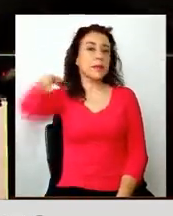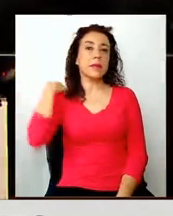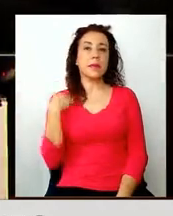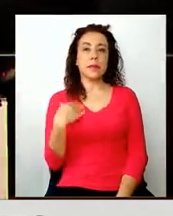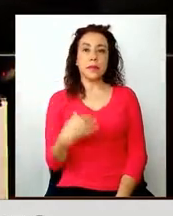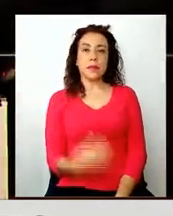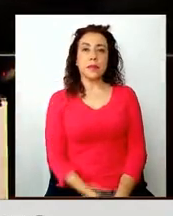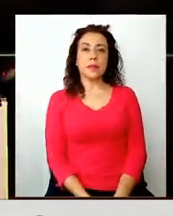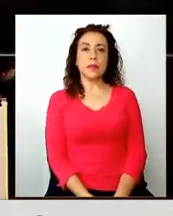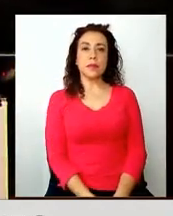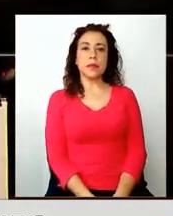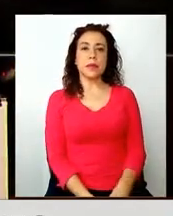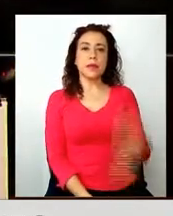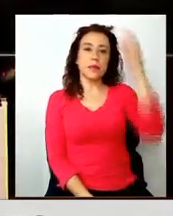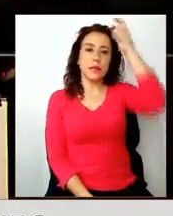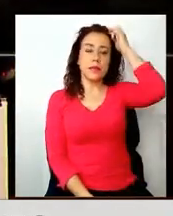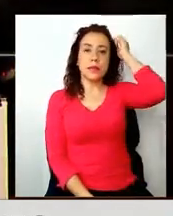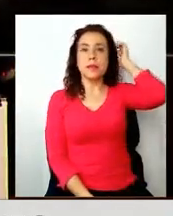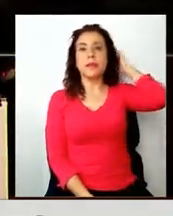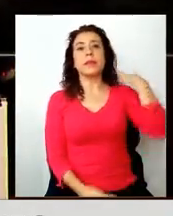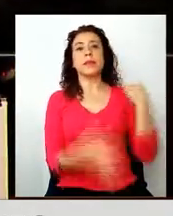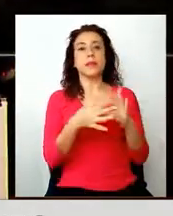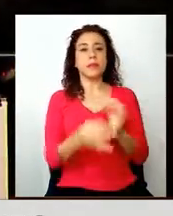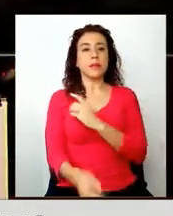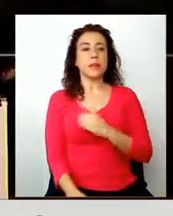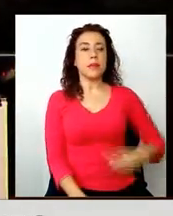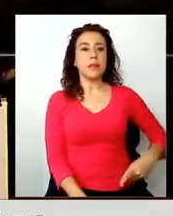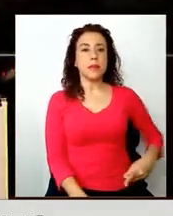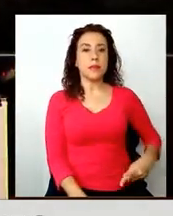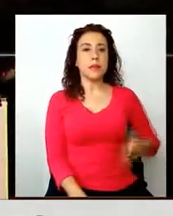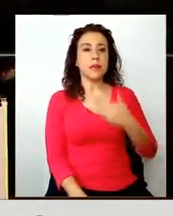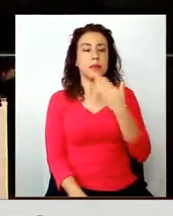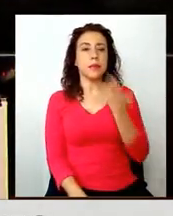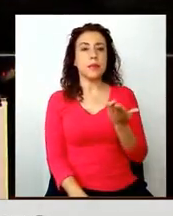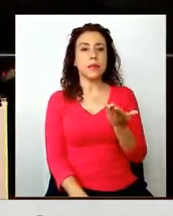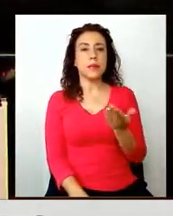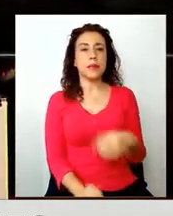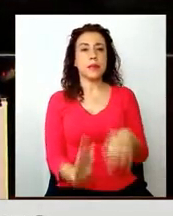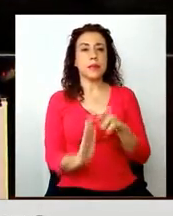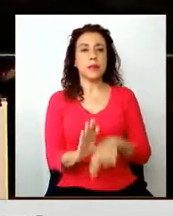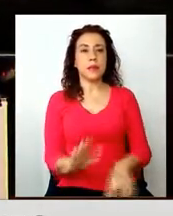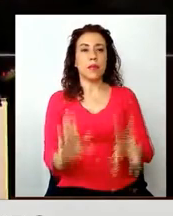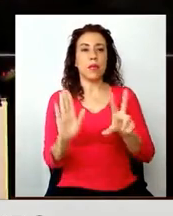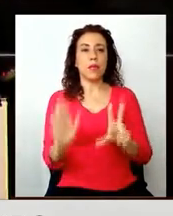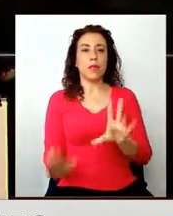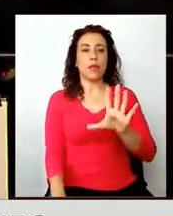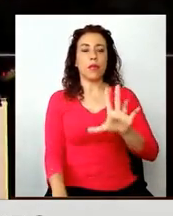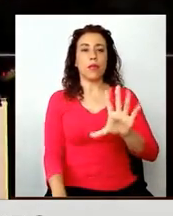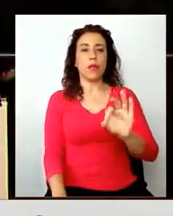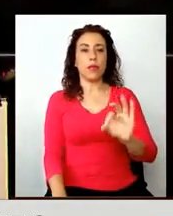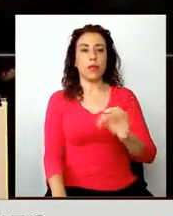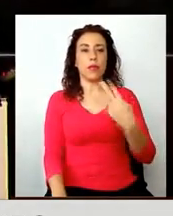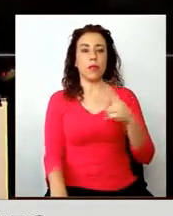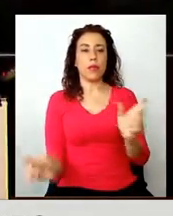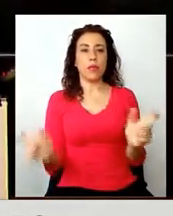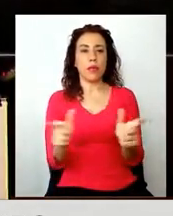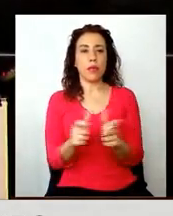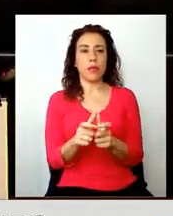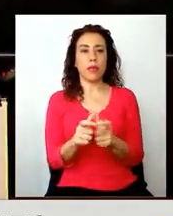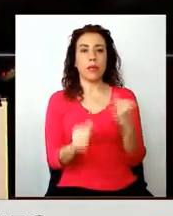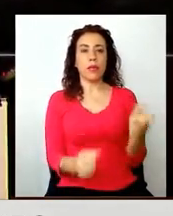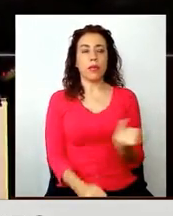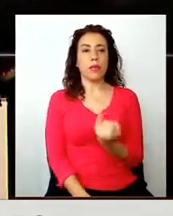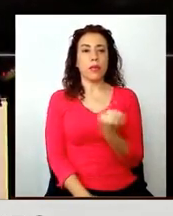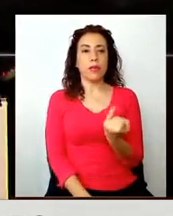Gracias diputado alessandre continuación corresponde tratar la resolución 850 priorizada por el comité independientes